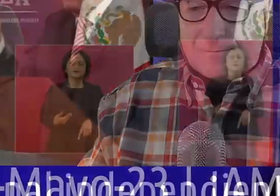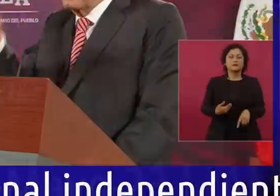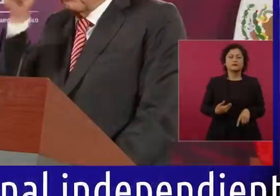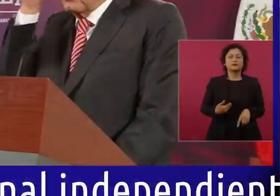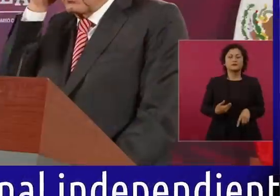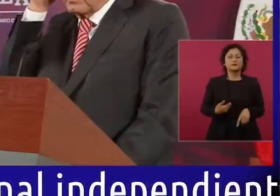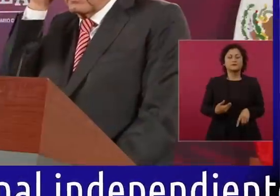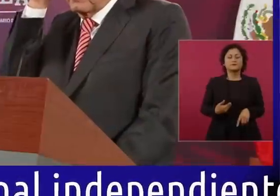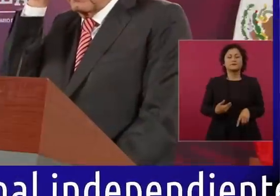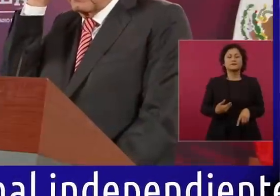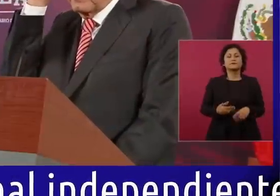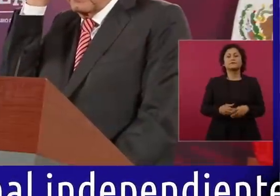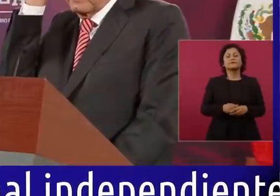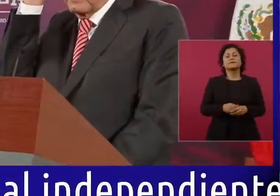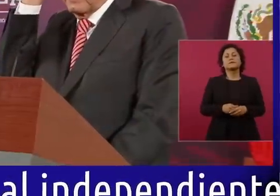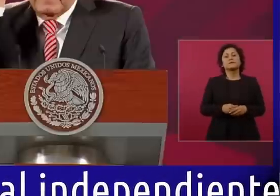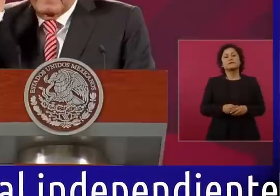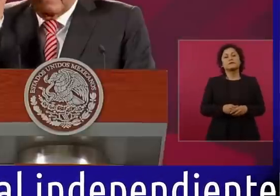El día que lo